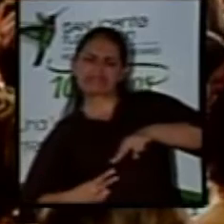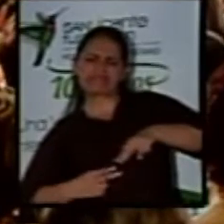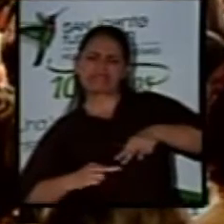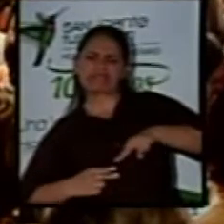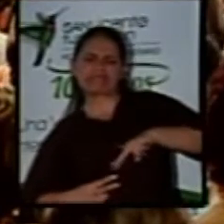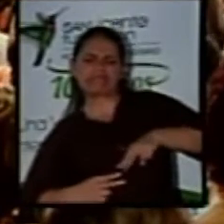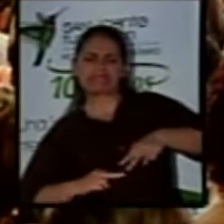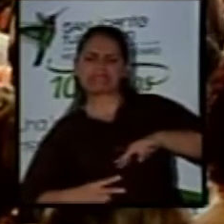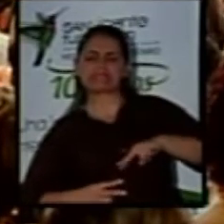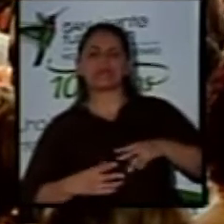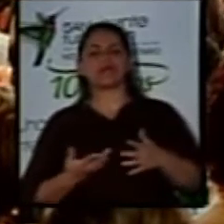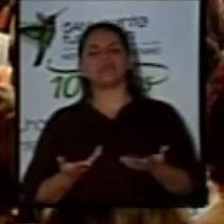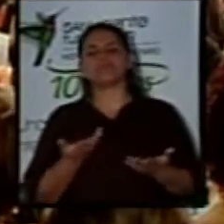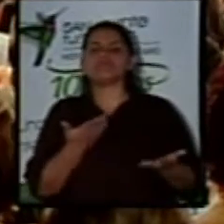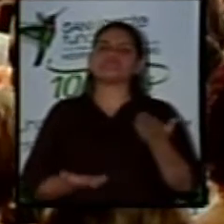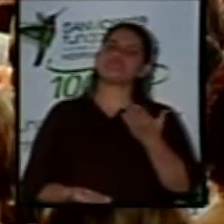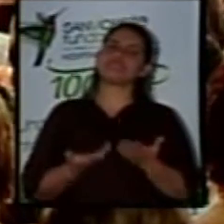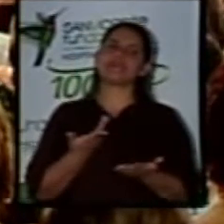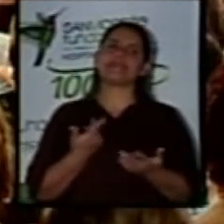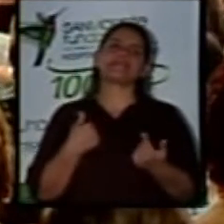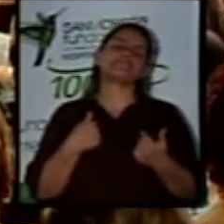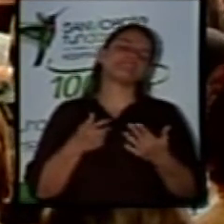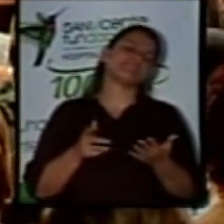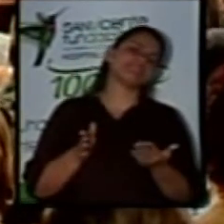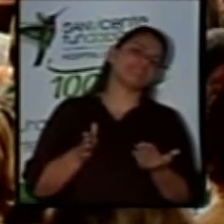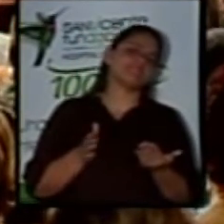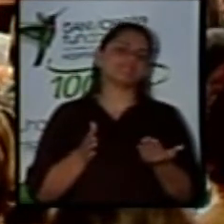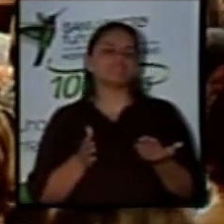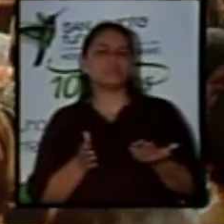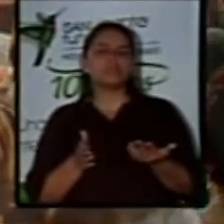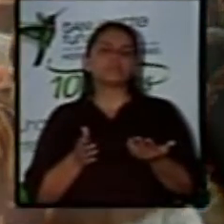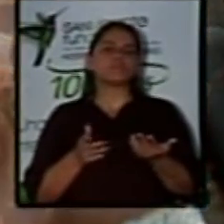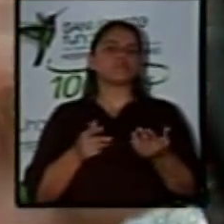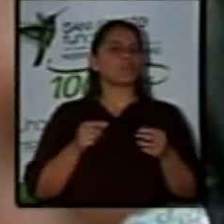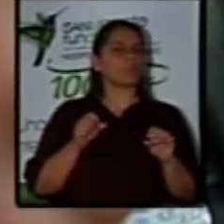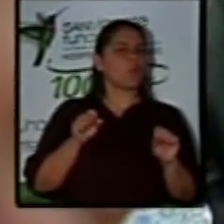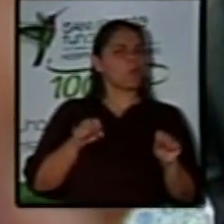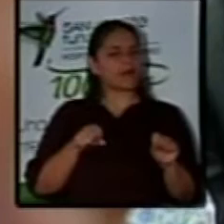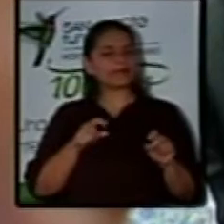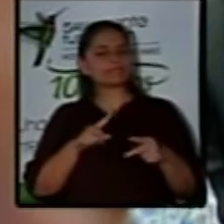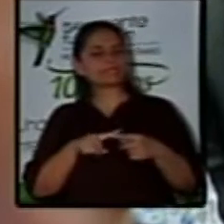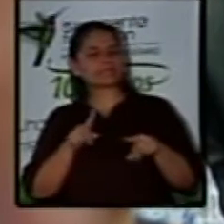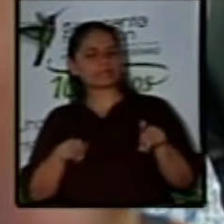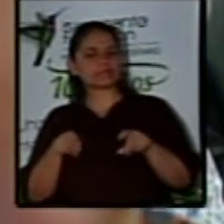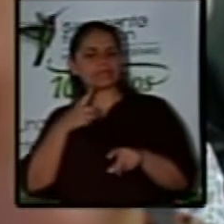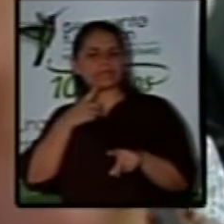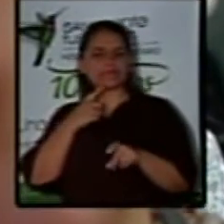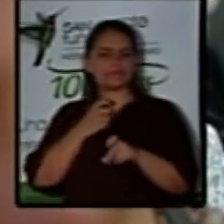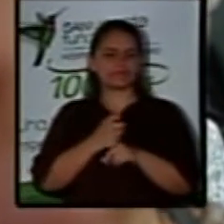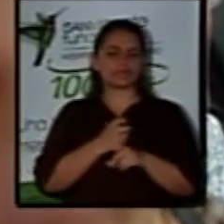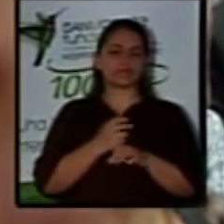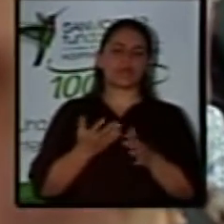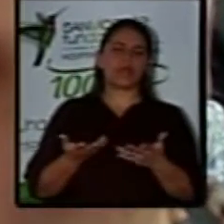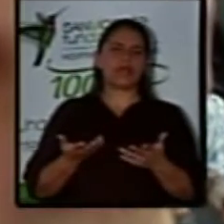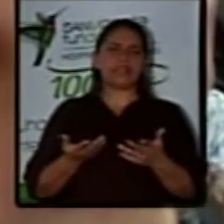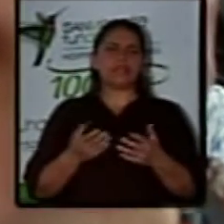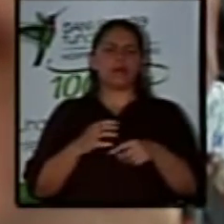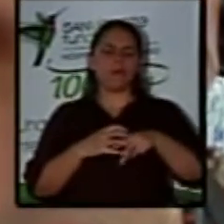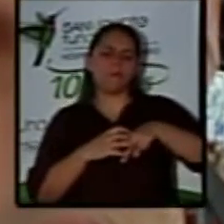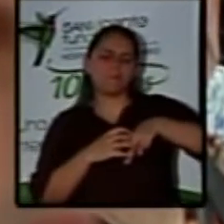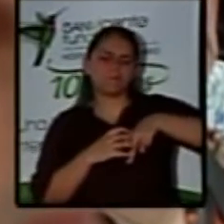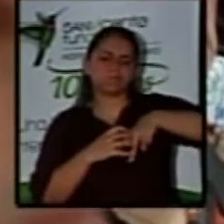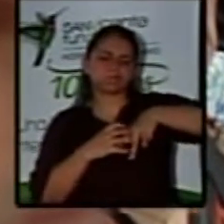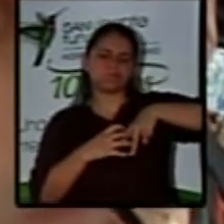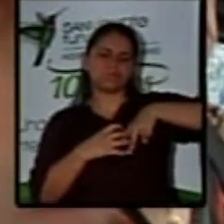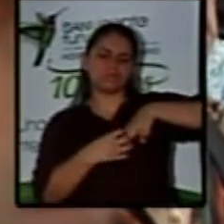mejoran al elevar las extremidades porque se facilita el retorno venoso. O pueden tener algunas complicaciones, las flebitis, es